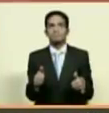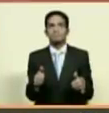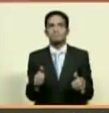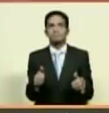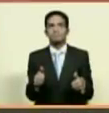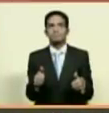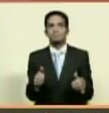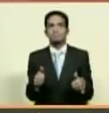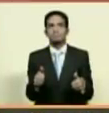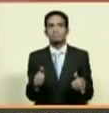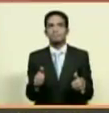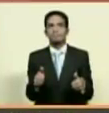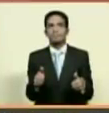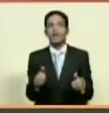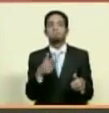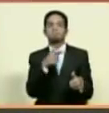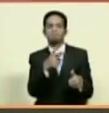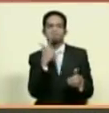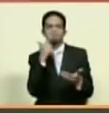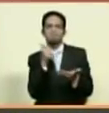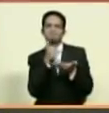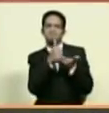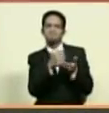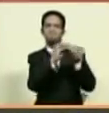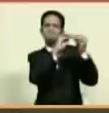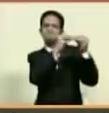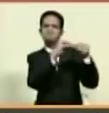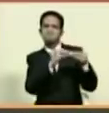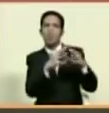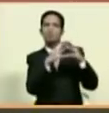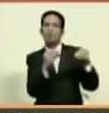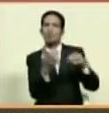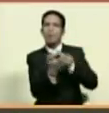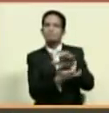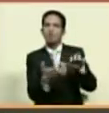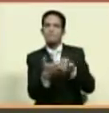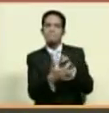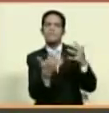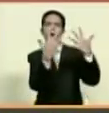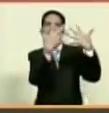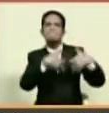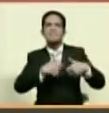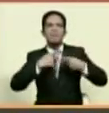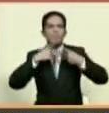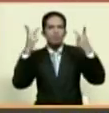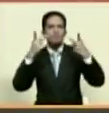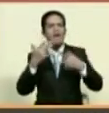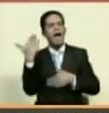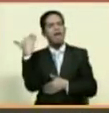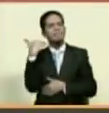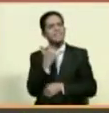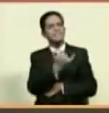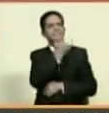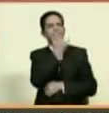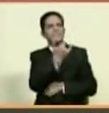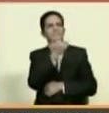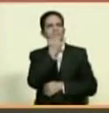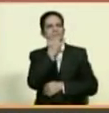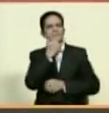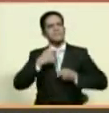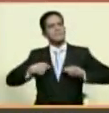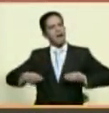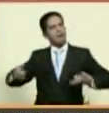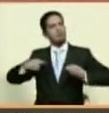la administración pública nacional, para corregir muchas ineficiencias, derroches,